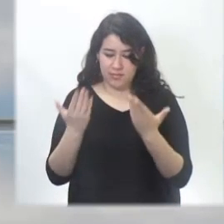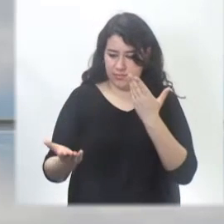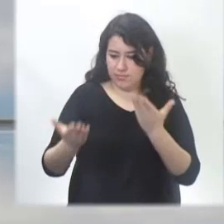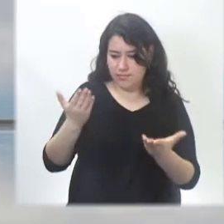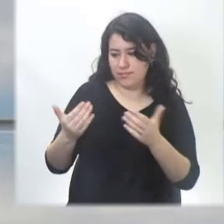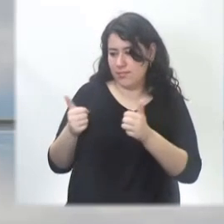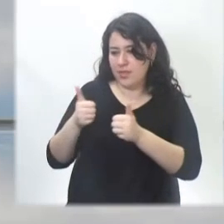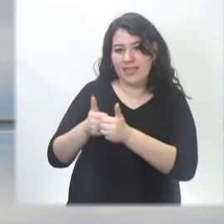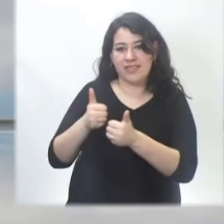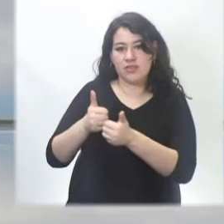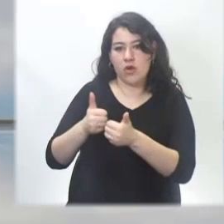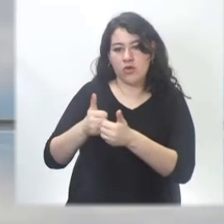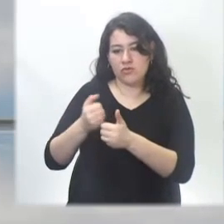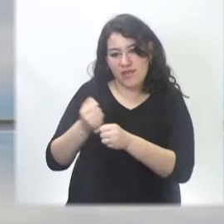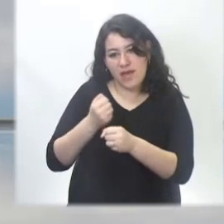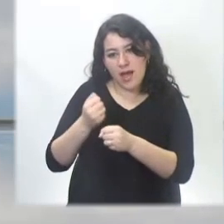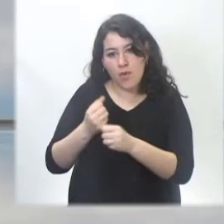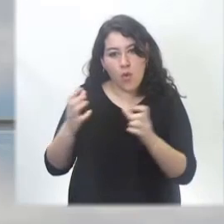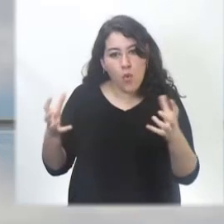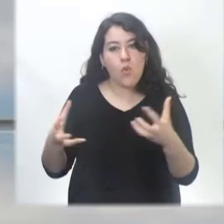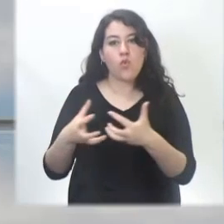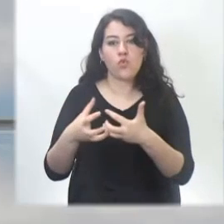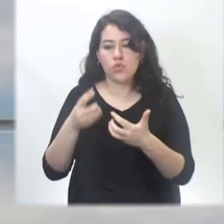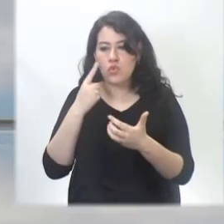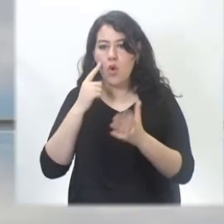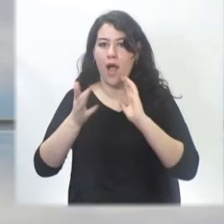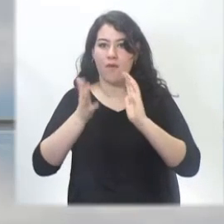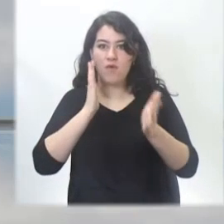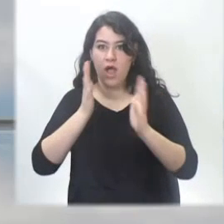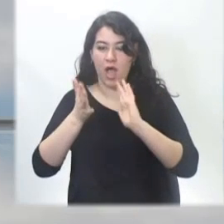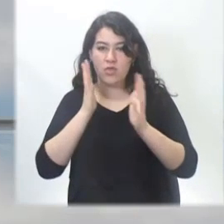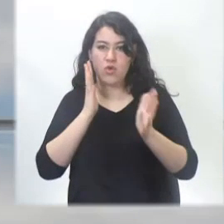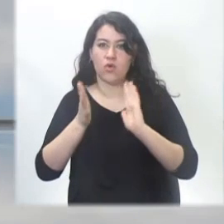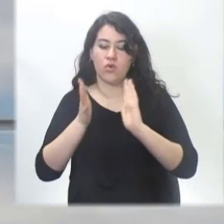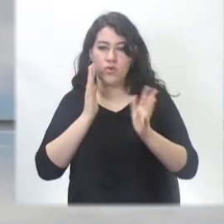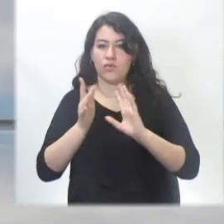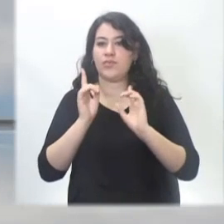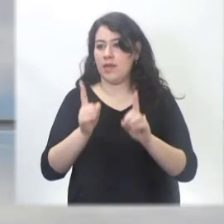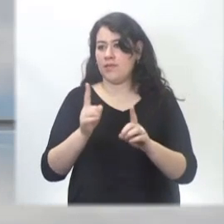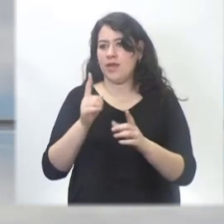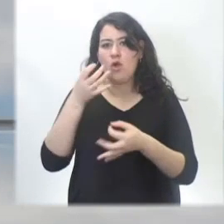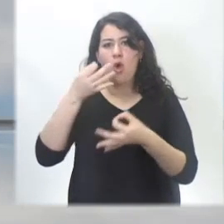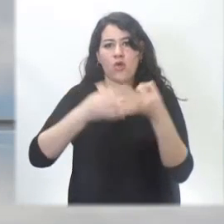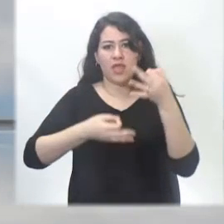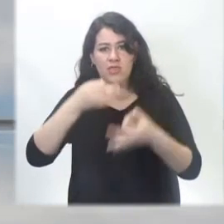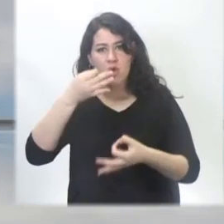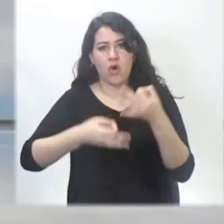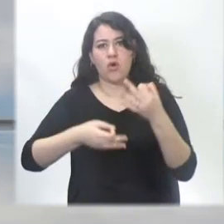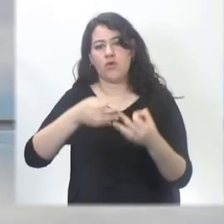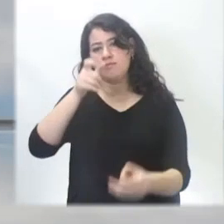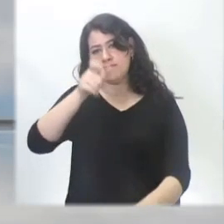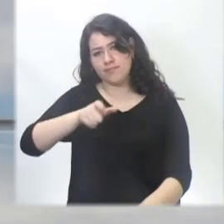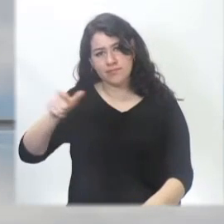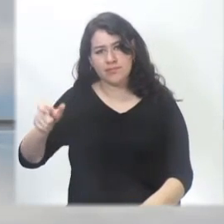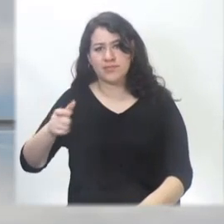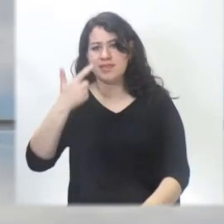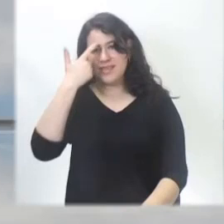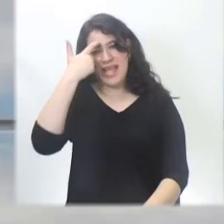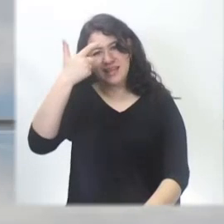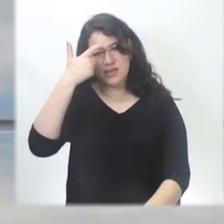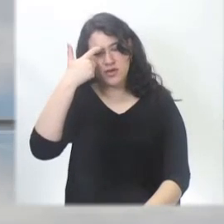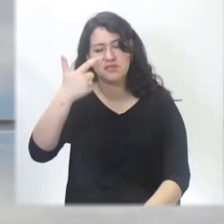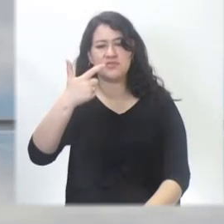asesores, necesita verlo con los abogados, con los contadores, con los